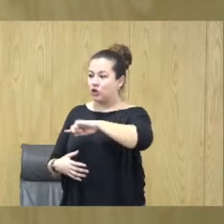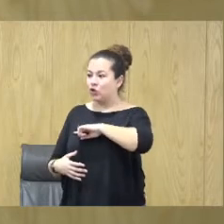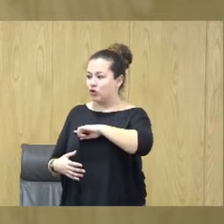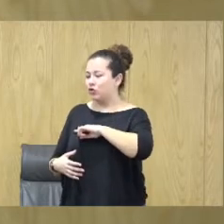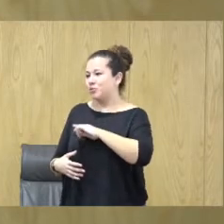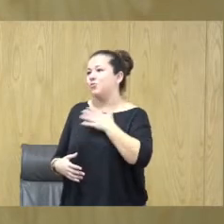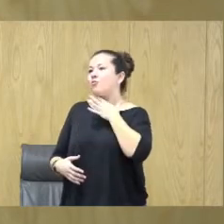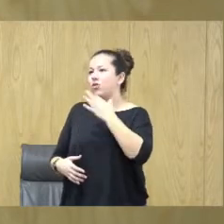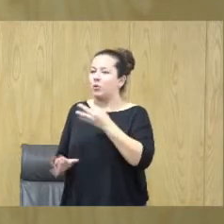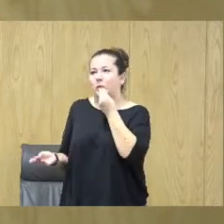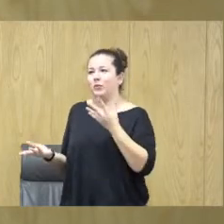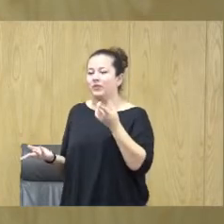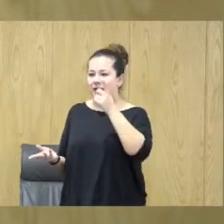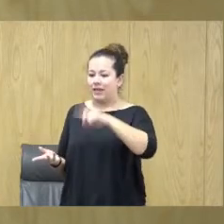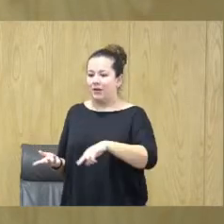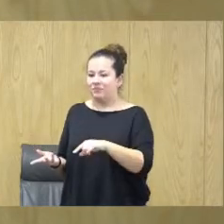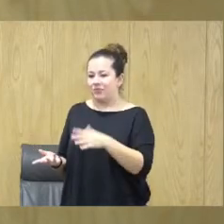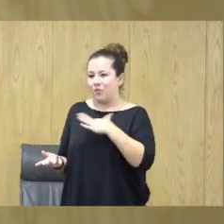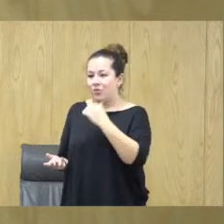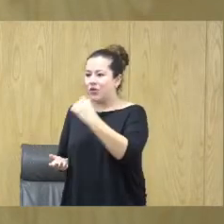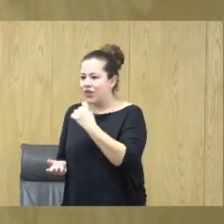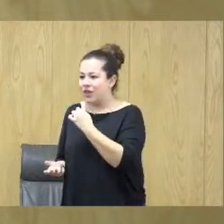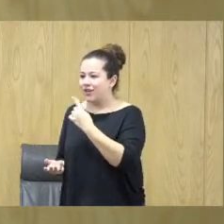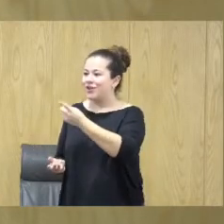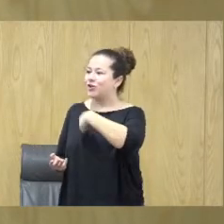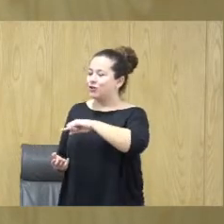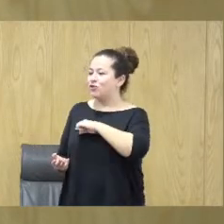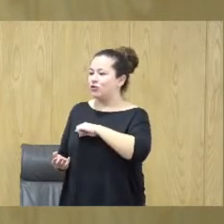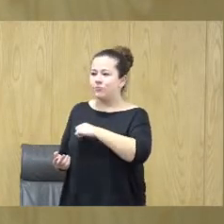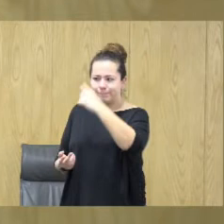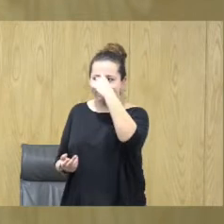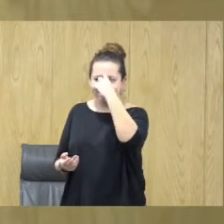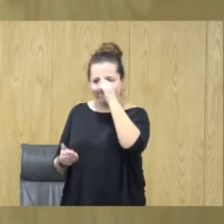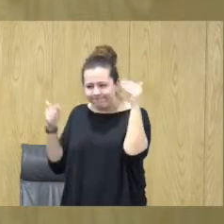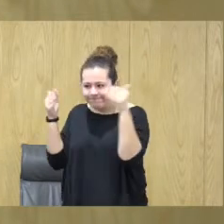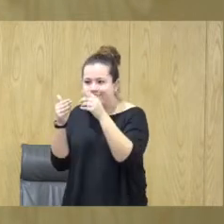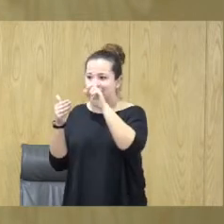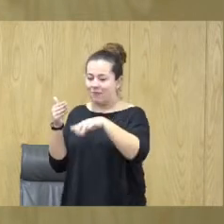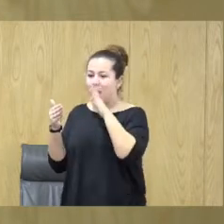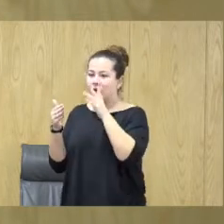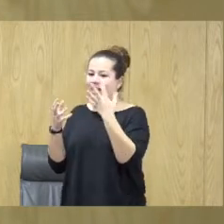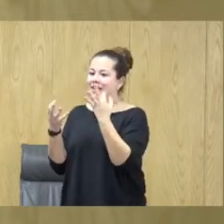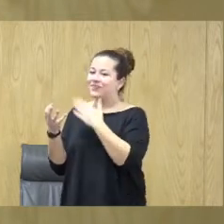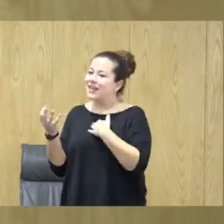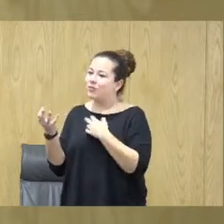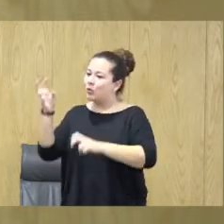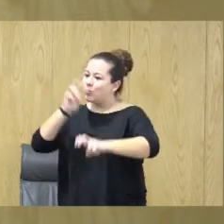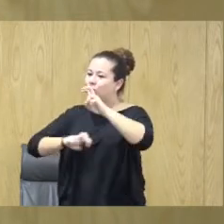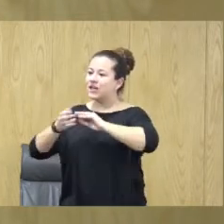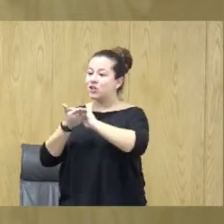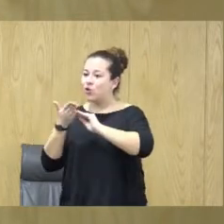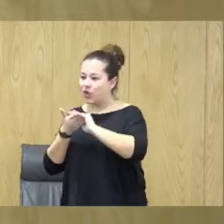bueno, también decir que estamos obsesionados por buscar